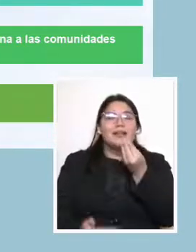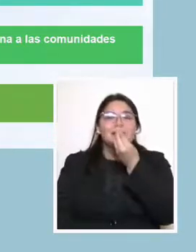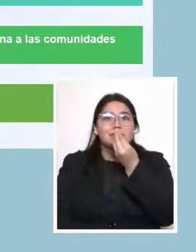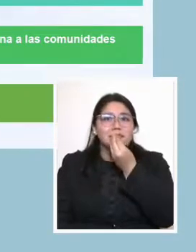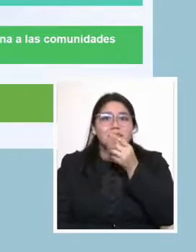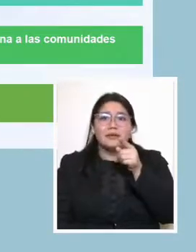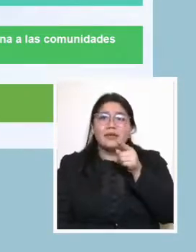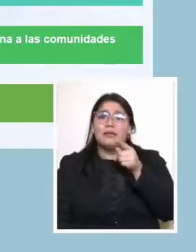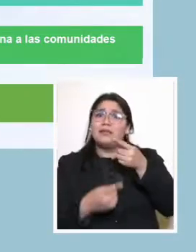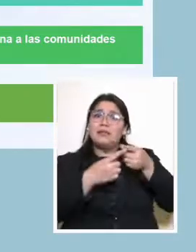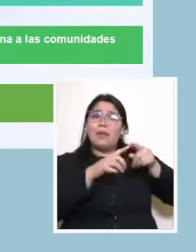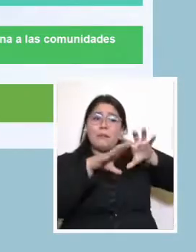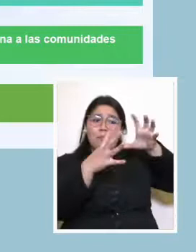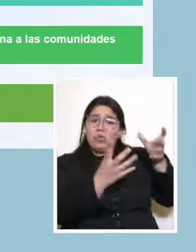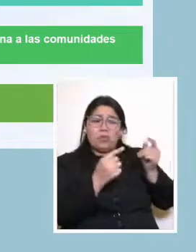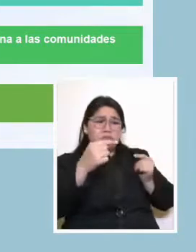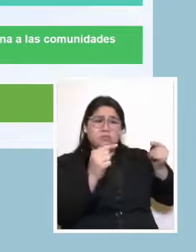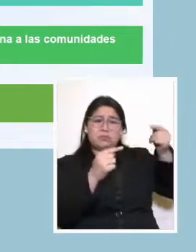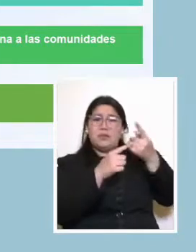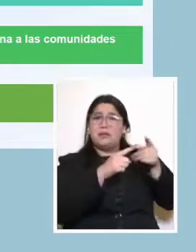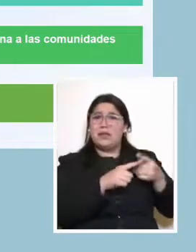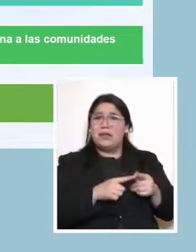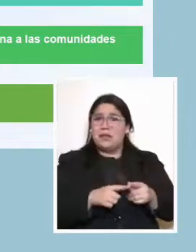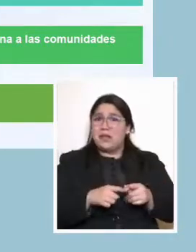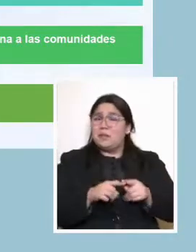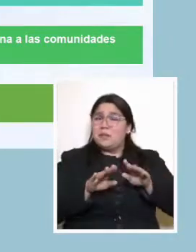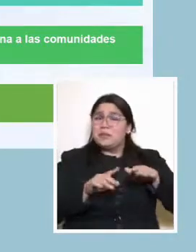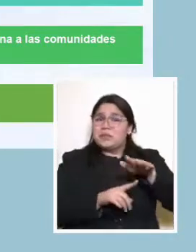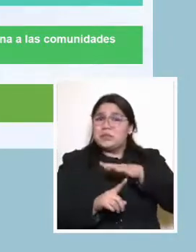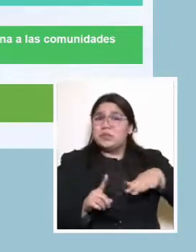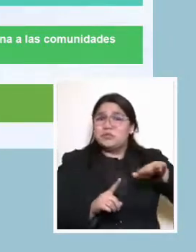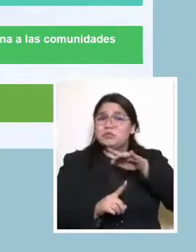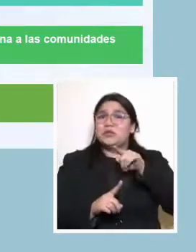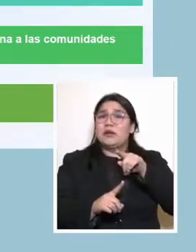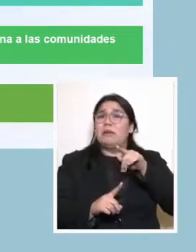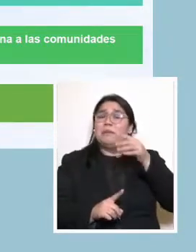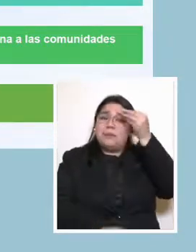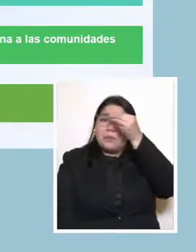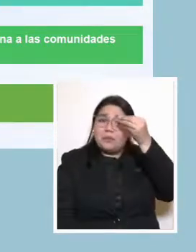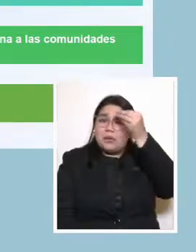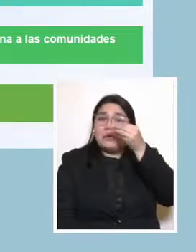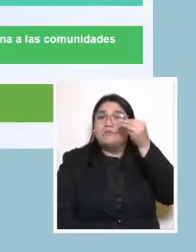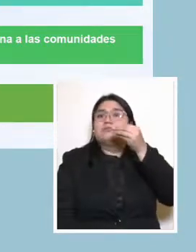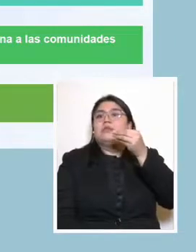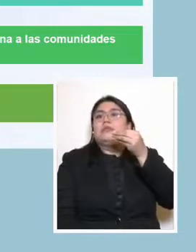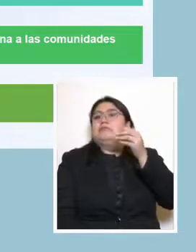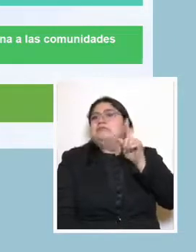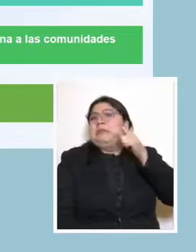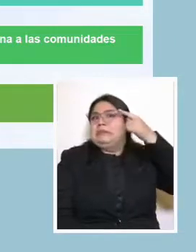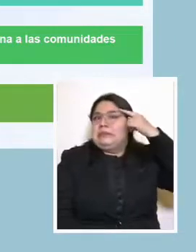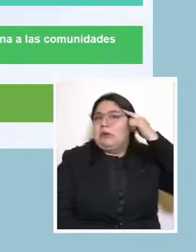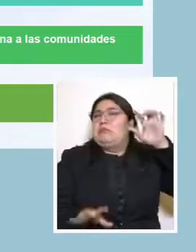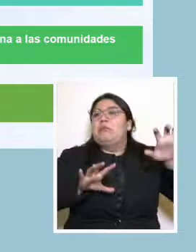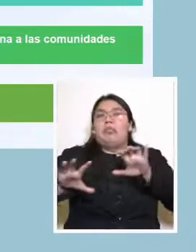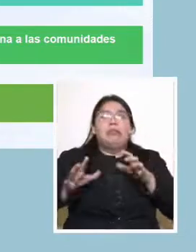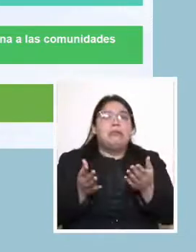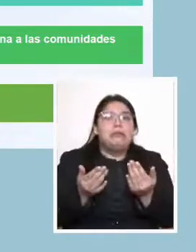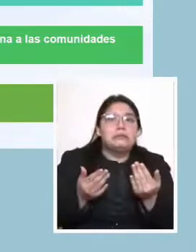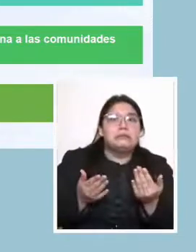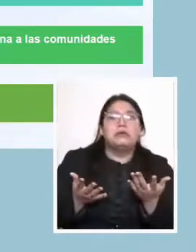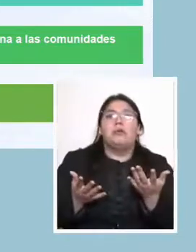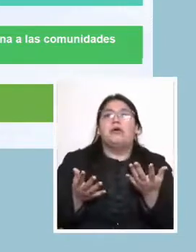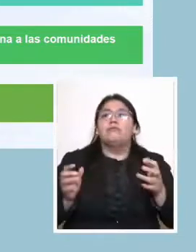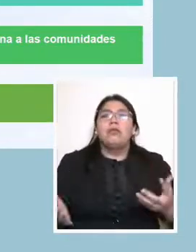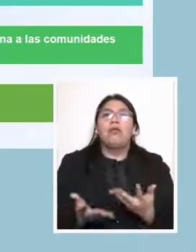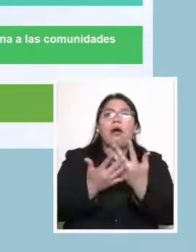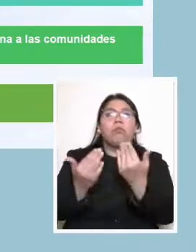muchos lugares del mundo, ¿no? Es la gran preocupación que hay. Ni siquiera pensemos, ¿no es cierto?, en los materiales educativos, en las redes de apoyo,